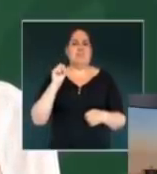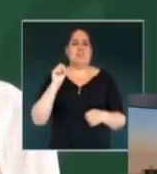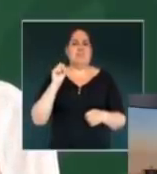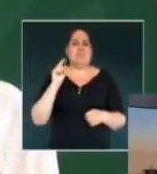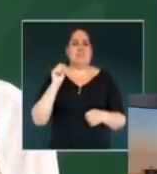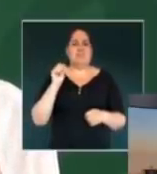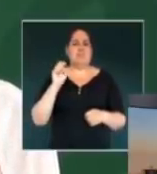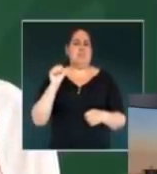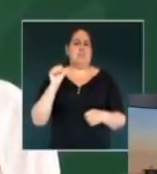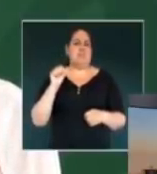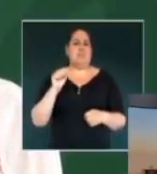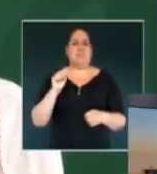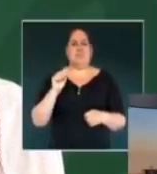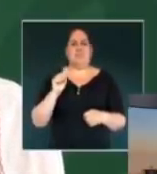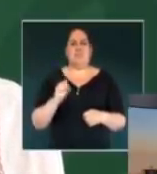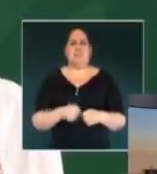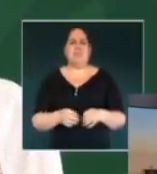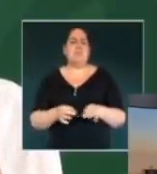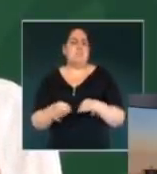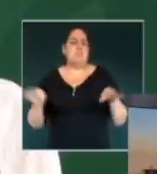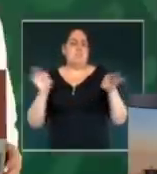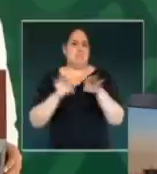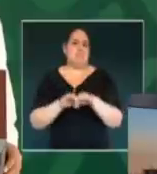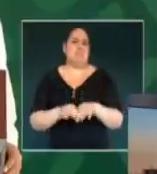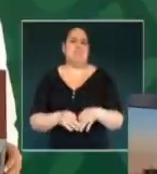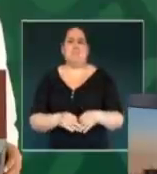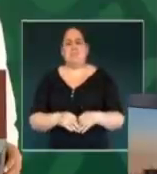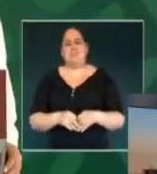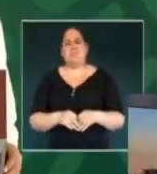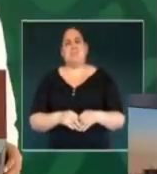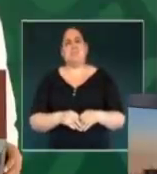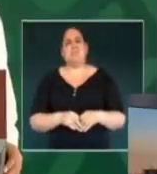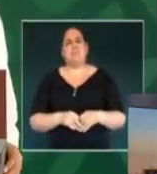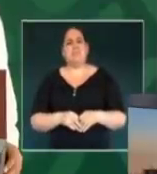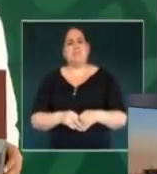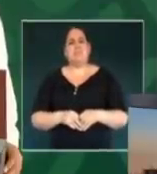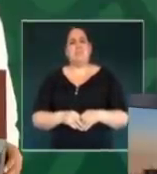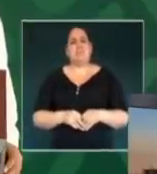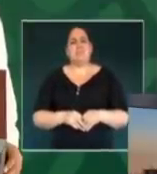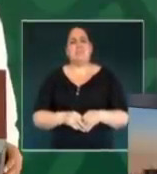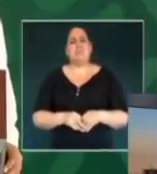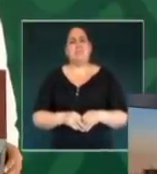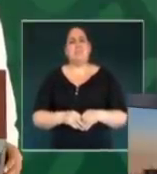médicos generales, lo digo con todo respeto.